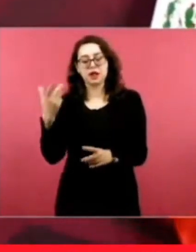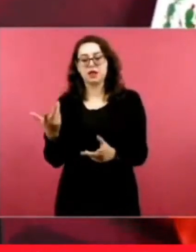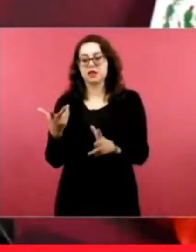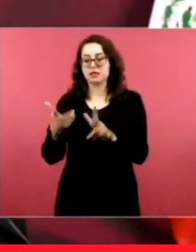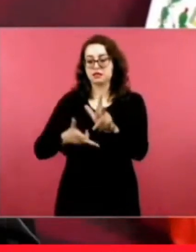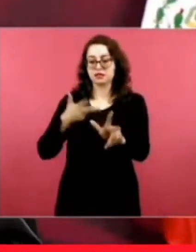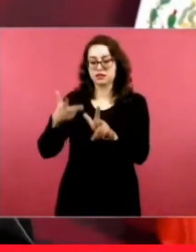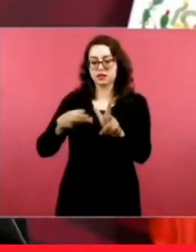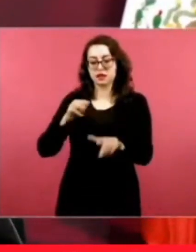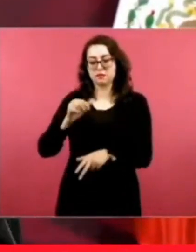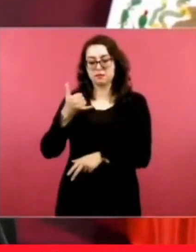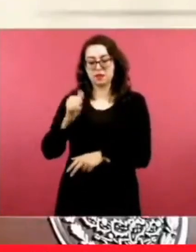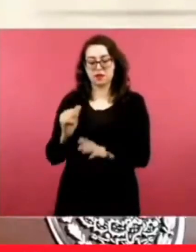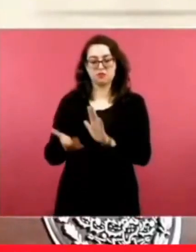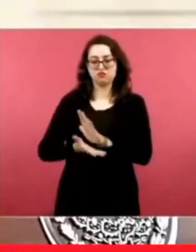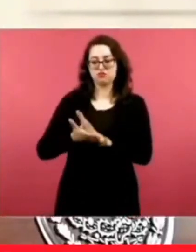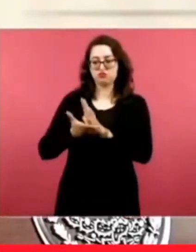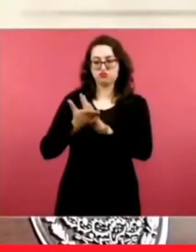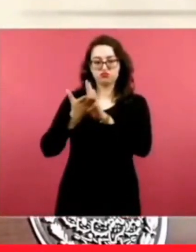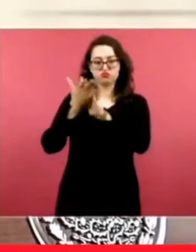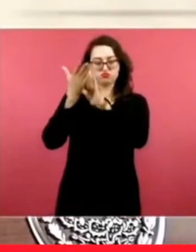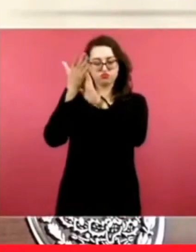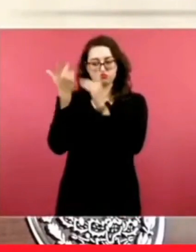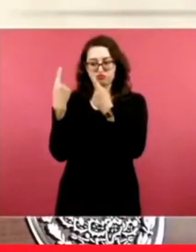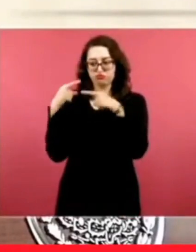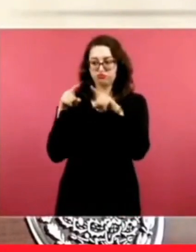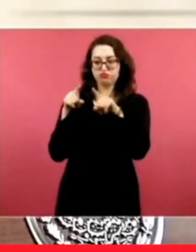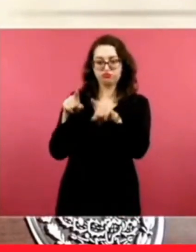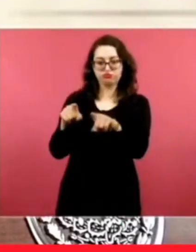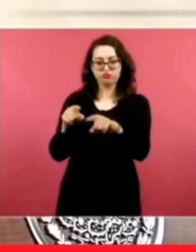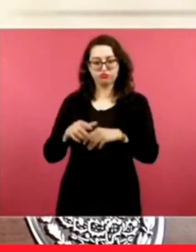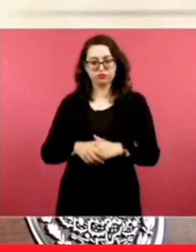Tren Maya. Y